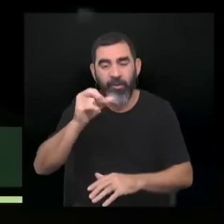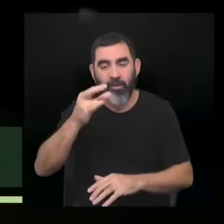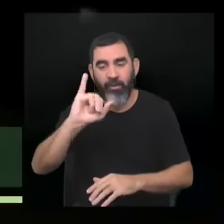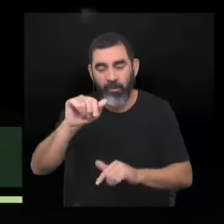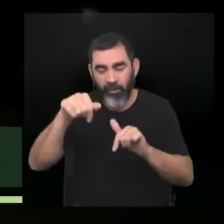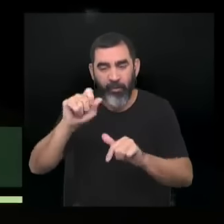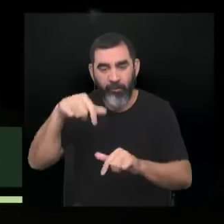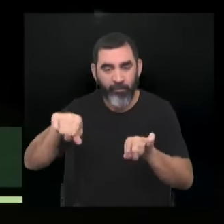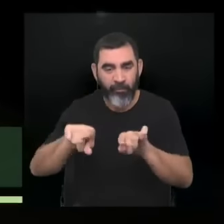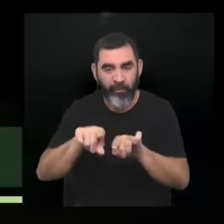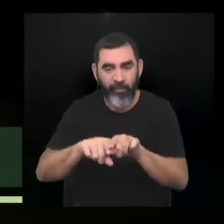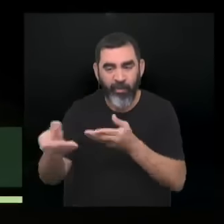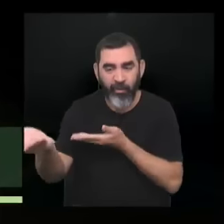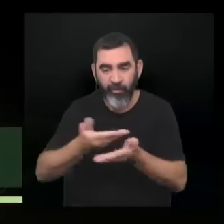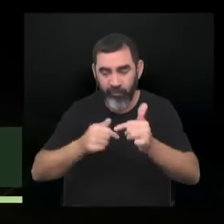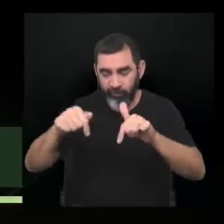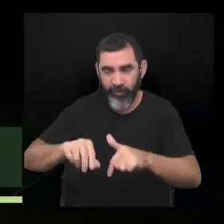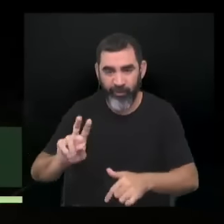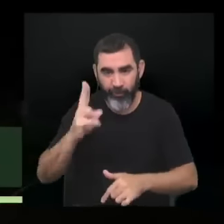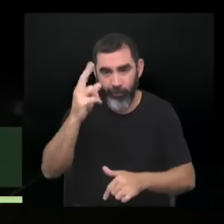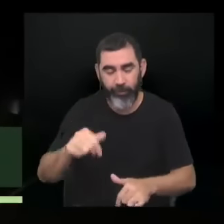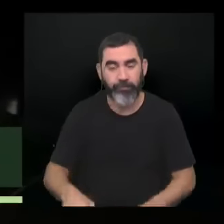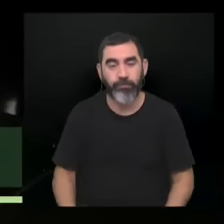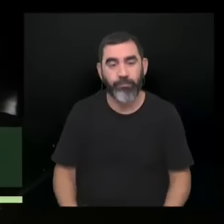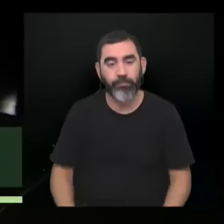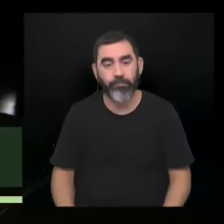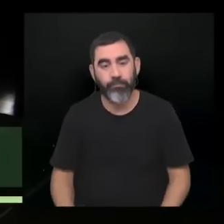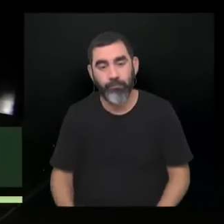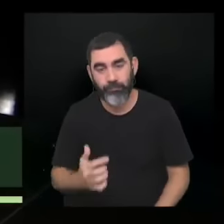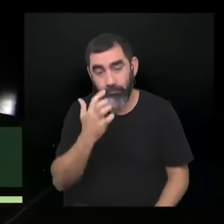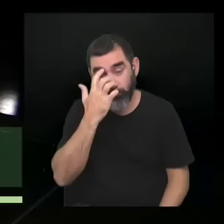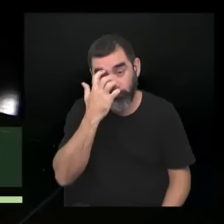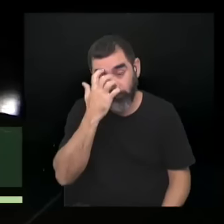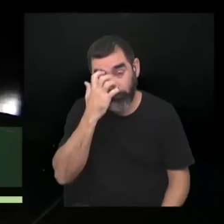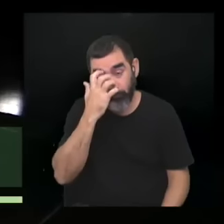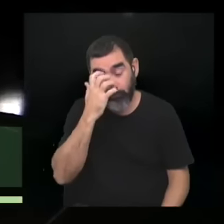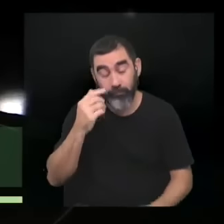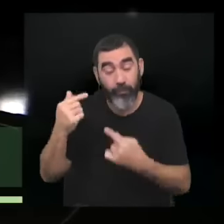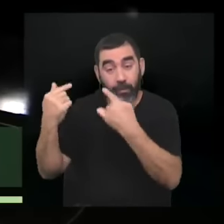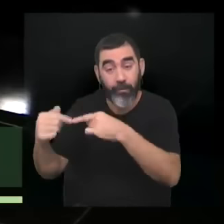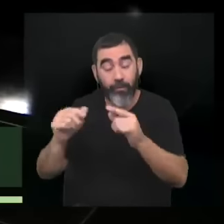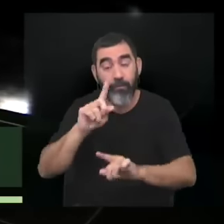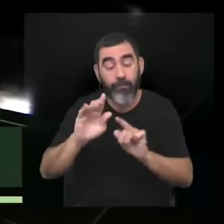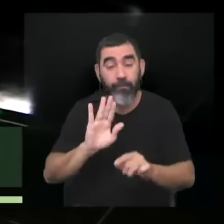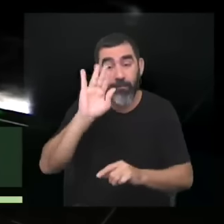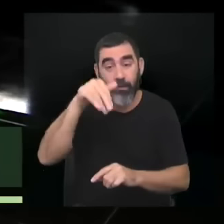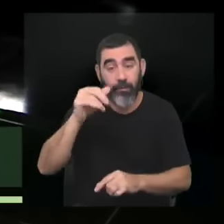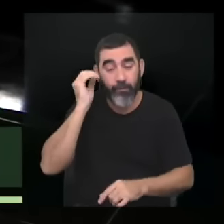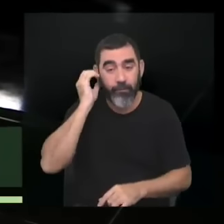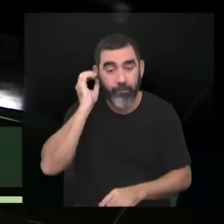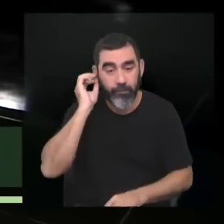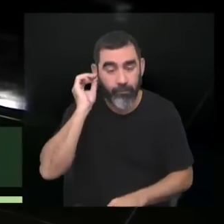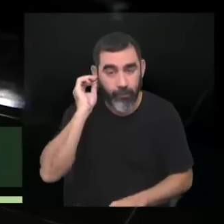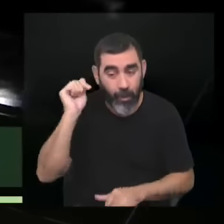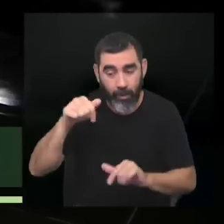compartir con en la universidad de de la República con una característica bien diferente la universidad de la República además acá abarca todo un país